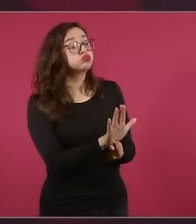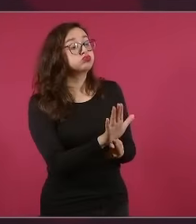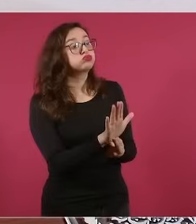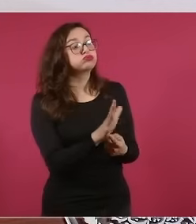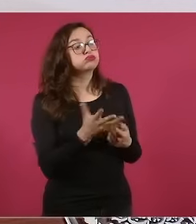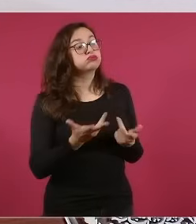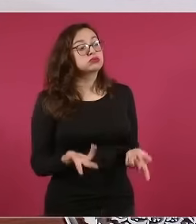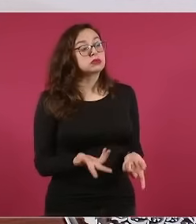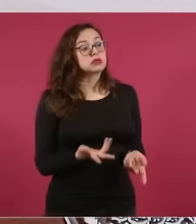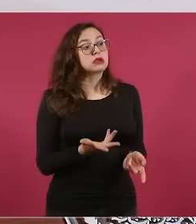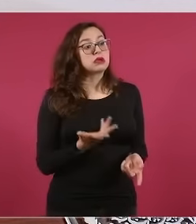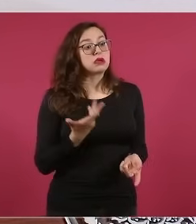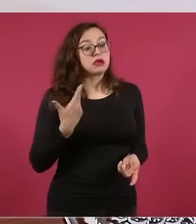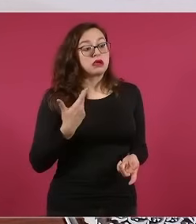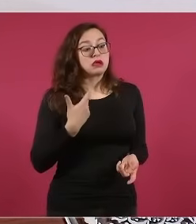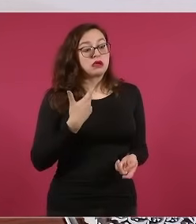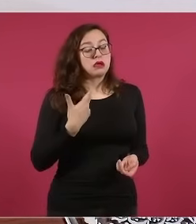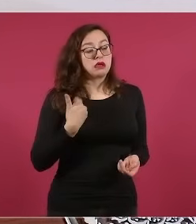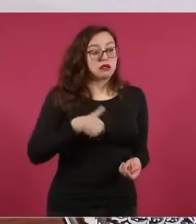se la creyó.